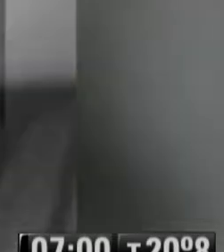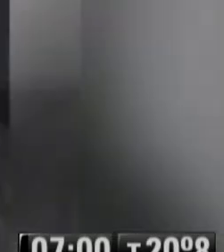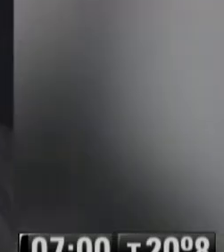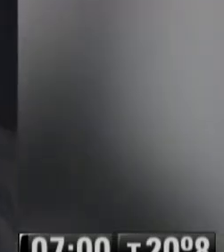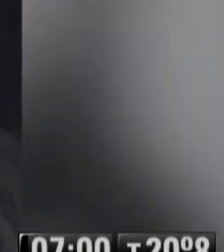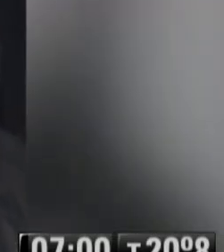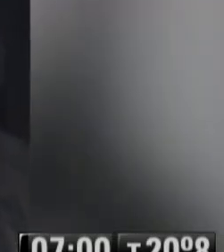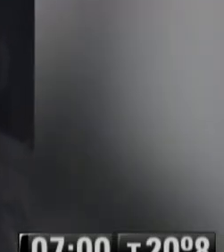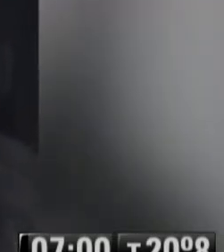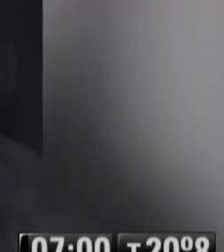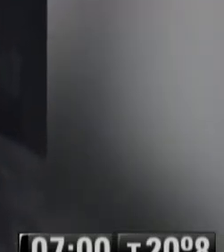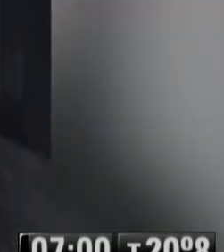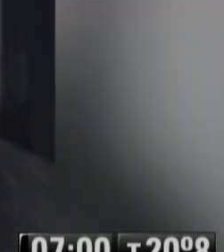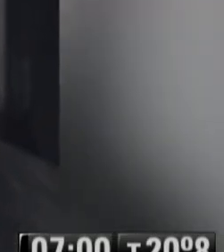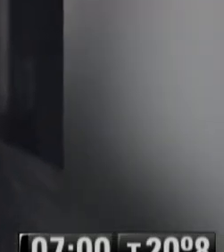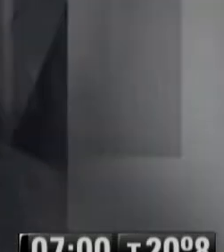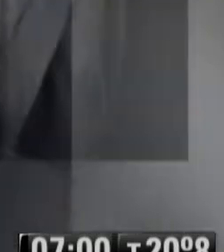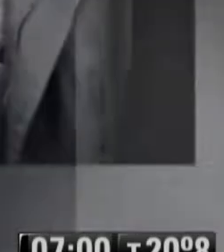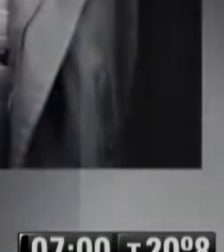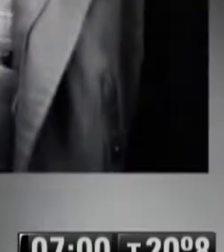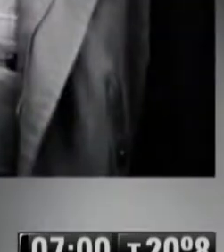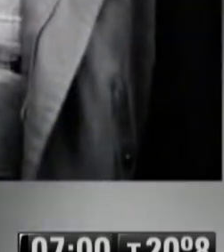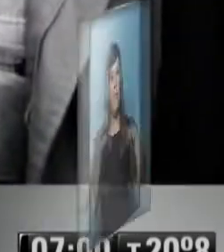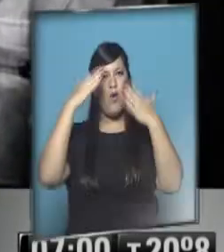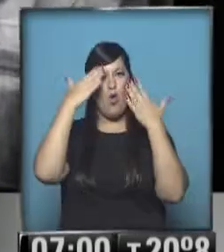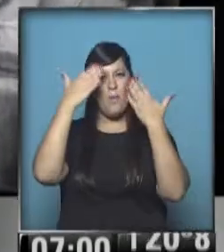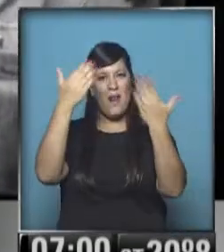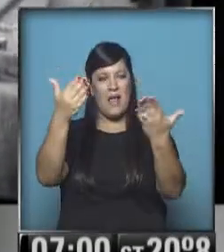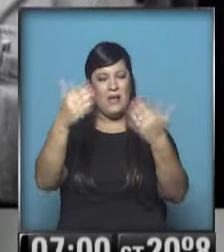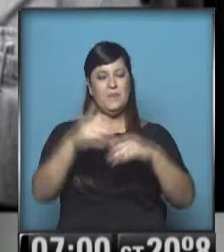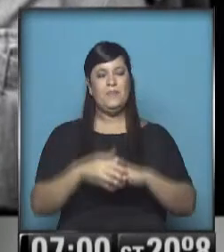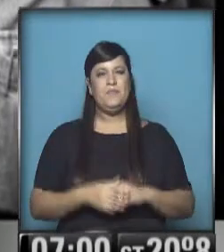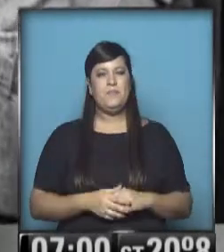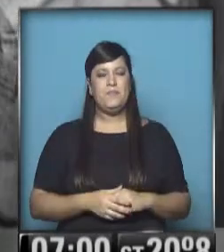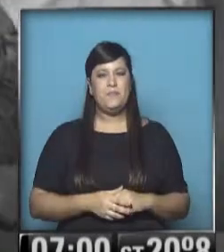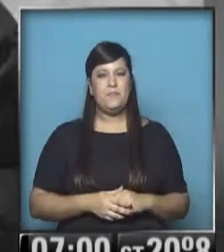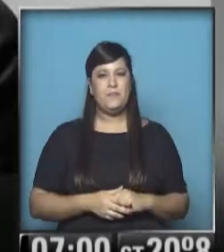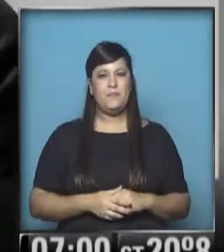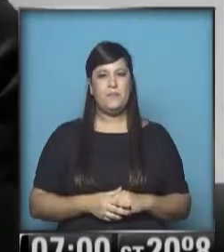Muy buen día. Así comenzamos con el recuerdo. Eduardo.